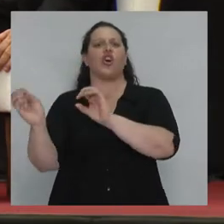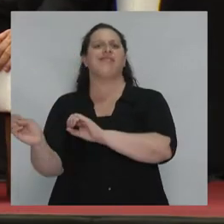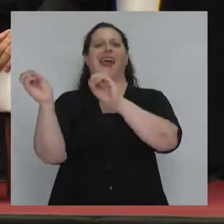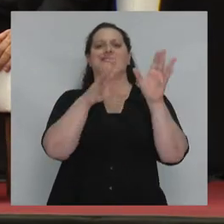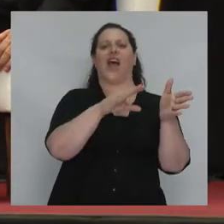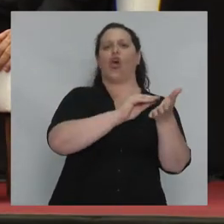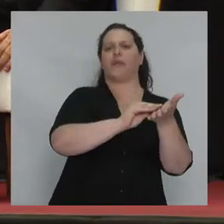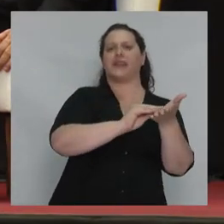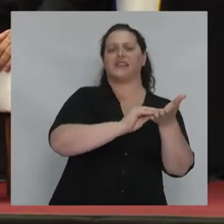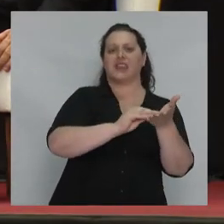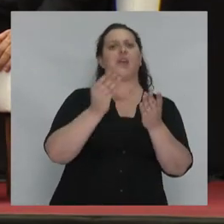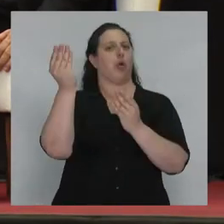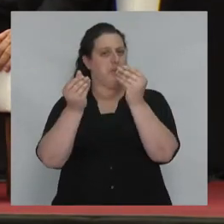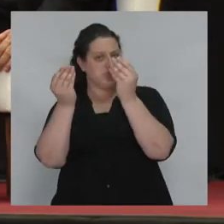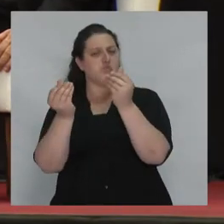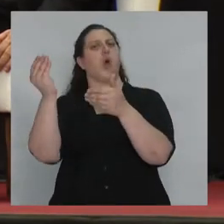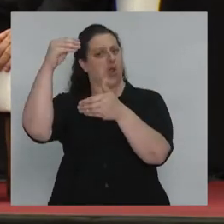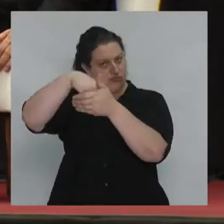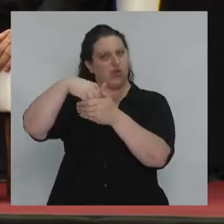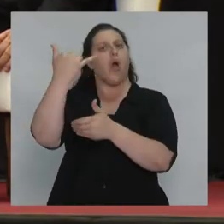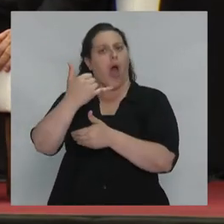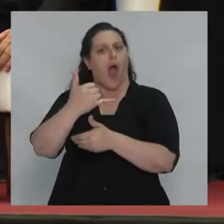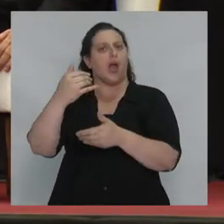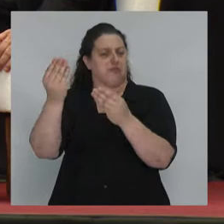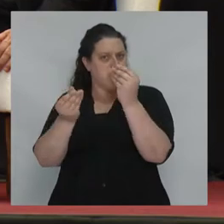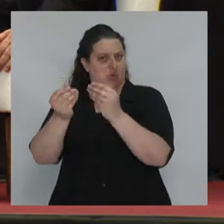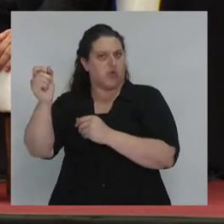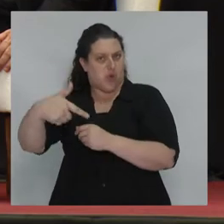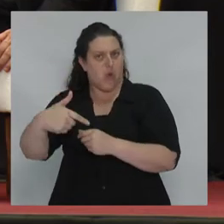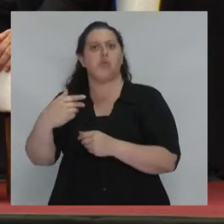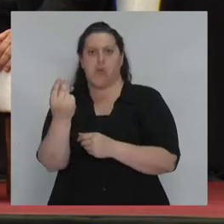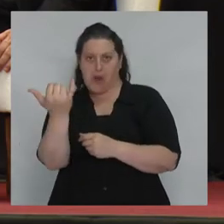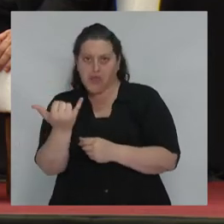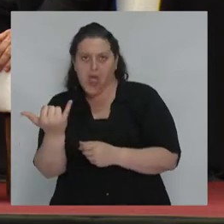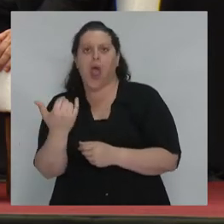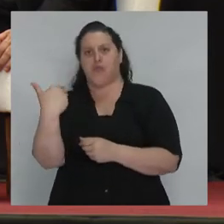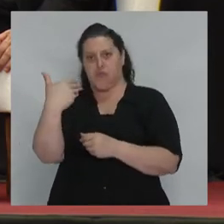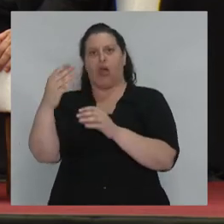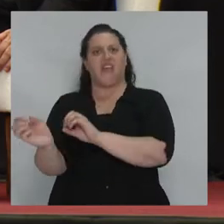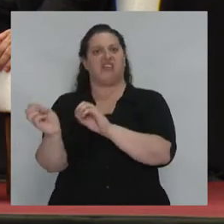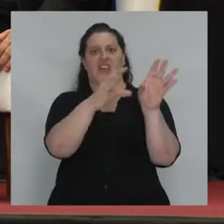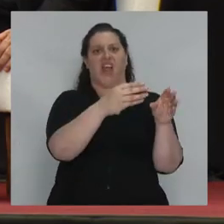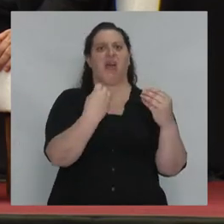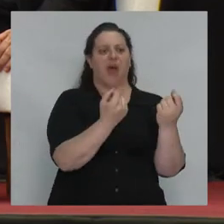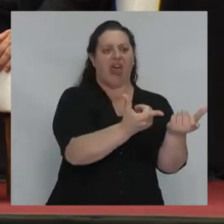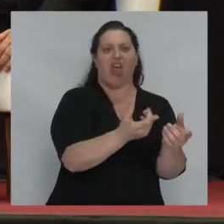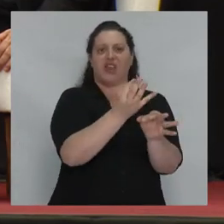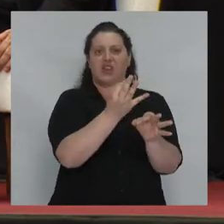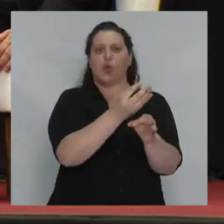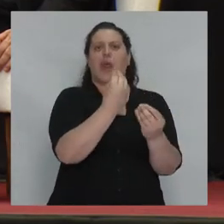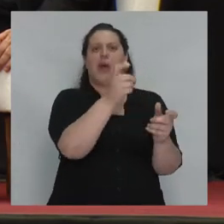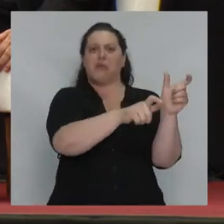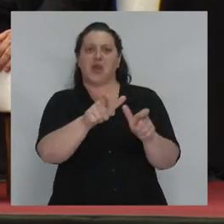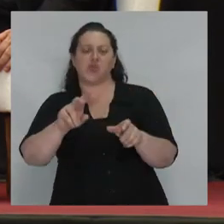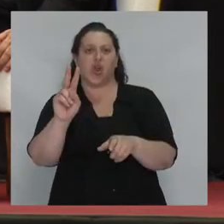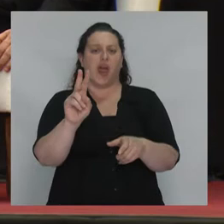un presupuesto ordinario, porque considera que puede sacar una plata que tenía para una escuela para que no se le muera la